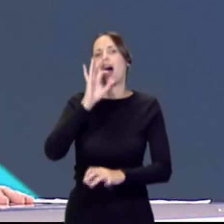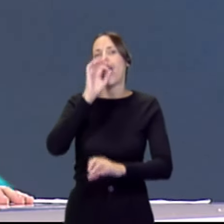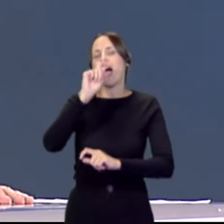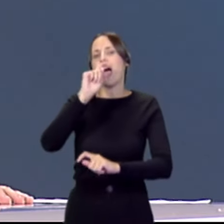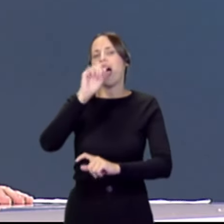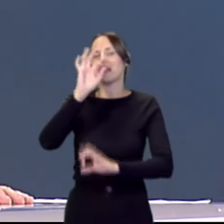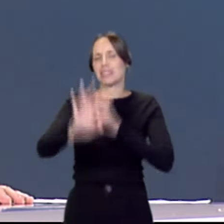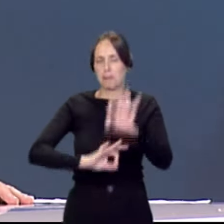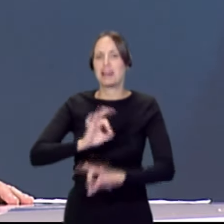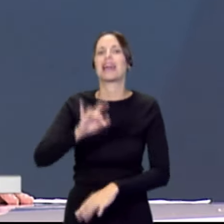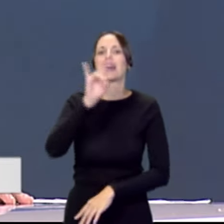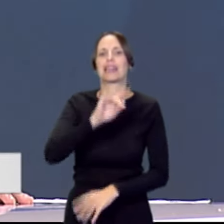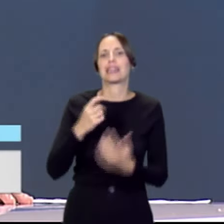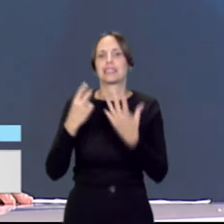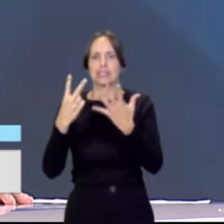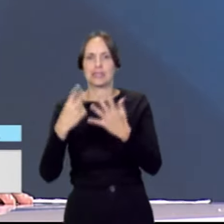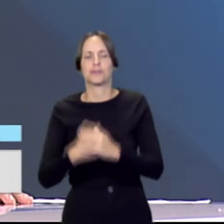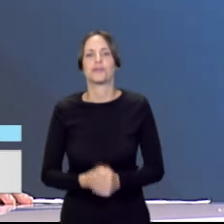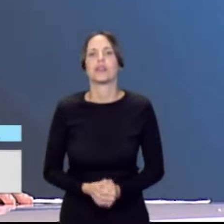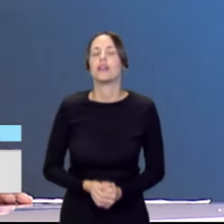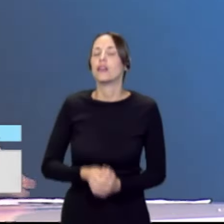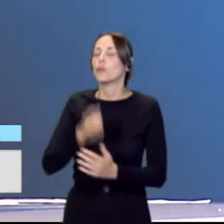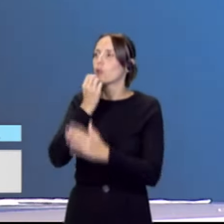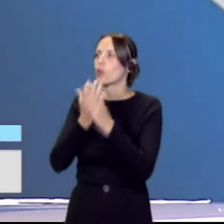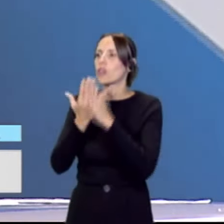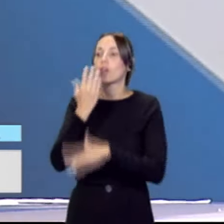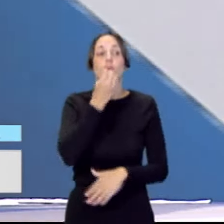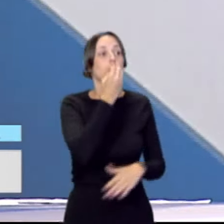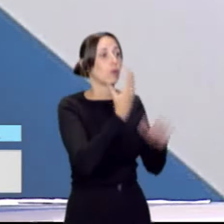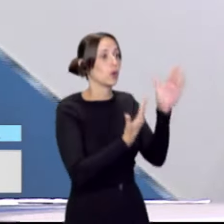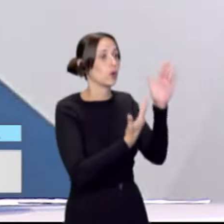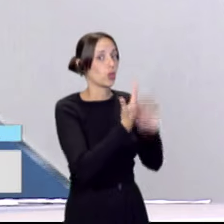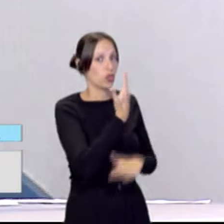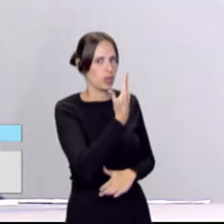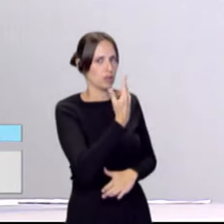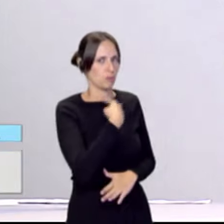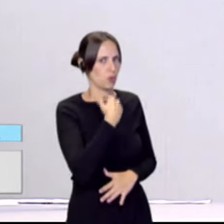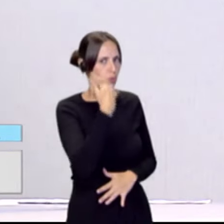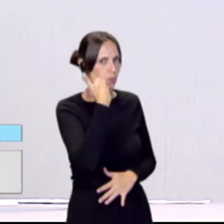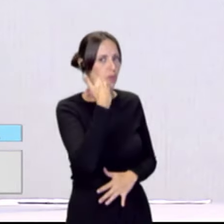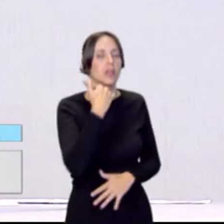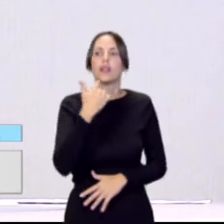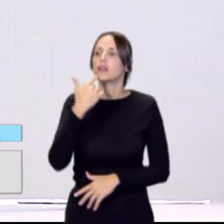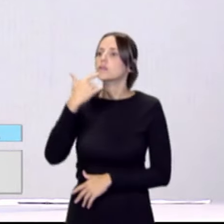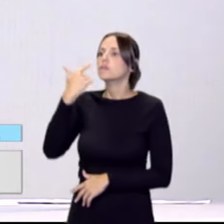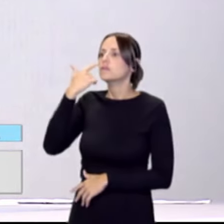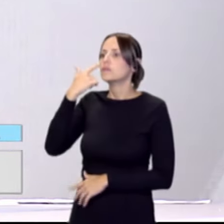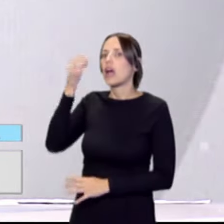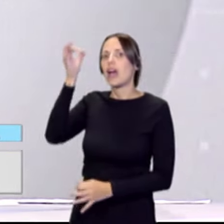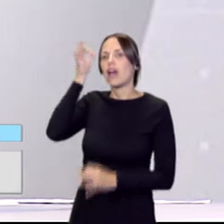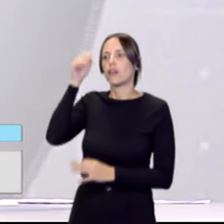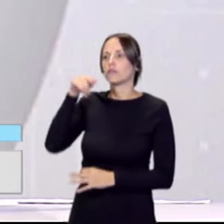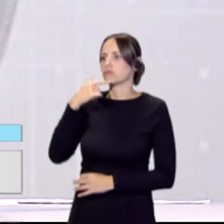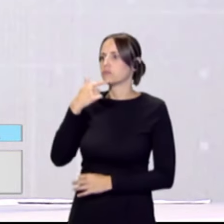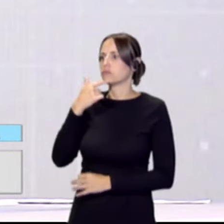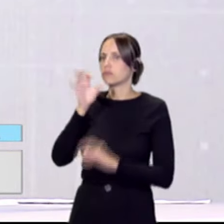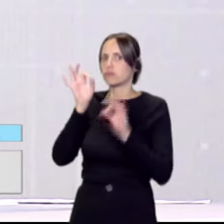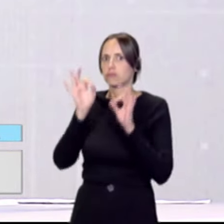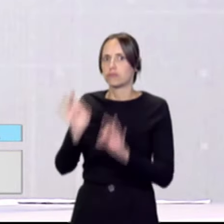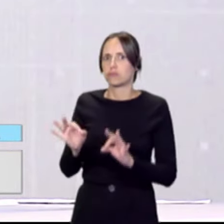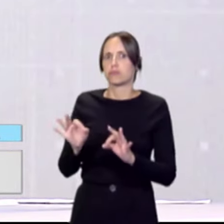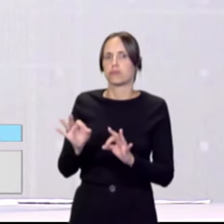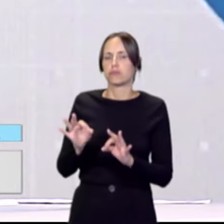días. Bueno, señor Sánchez, ustedes han confirmado estos datos que están ofreciendo con la Consejería de